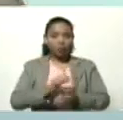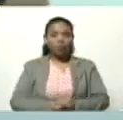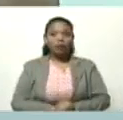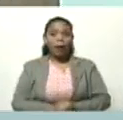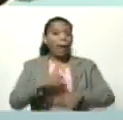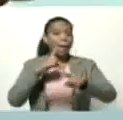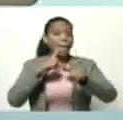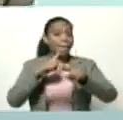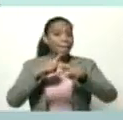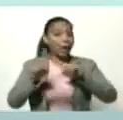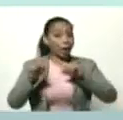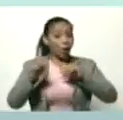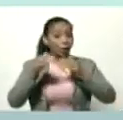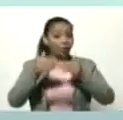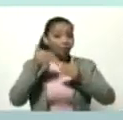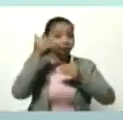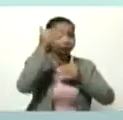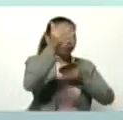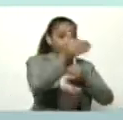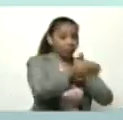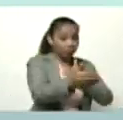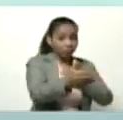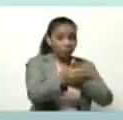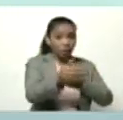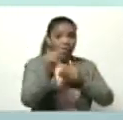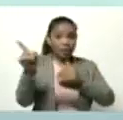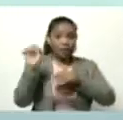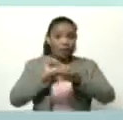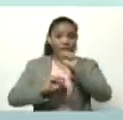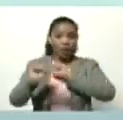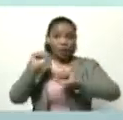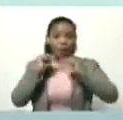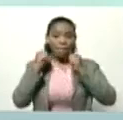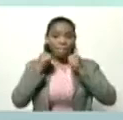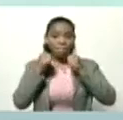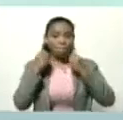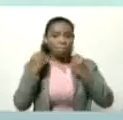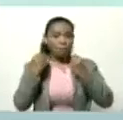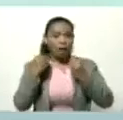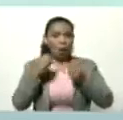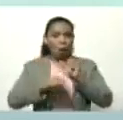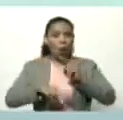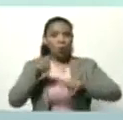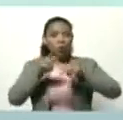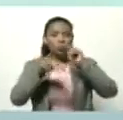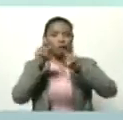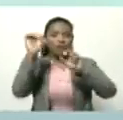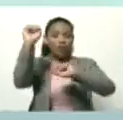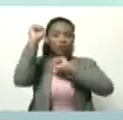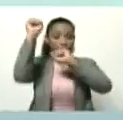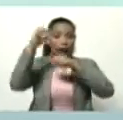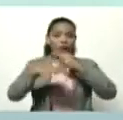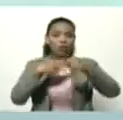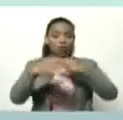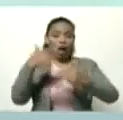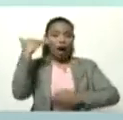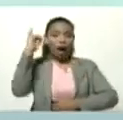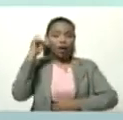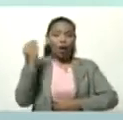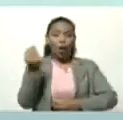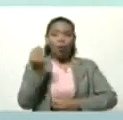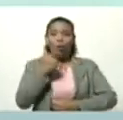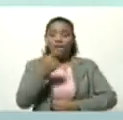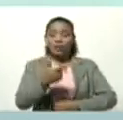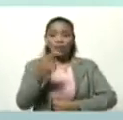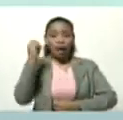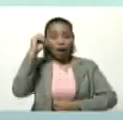Pero que vaya más allá de esa vanguardia. Para seguir construyendo victoria y que la revolución tenga, como decía nuestro compañero Robert,